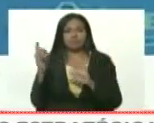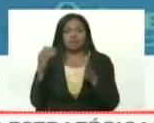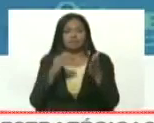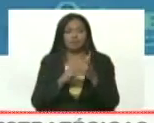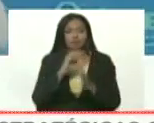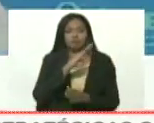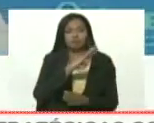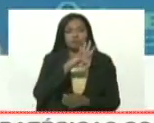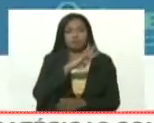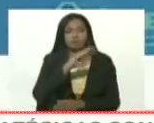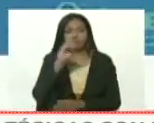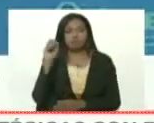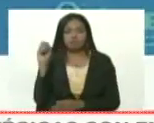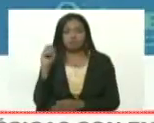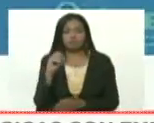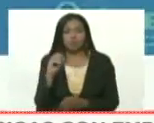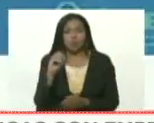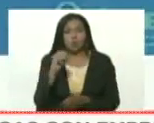16.413 registros.